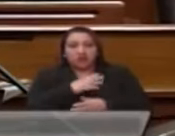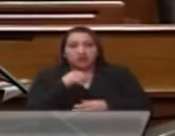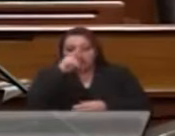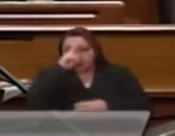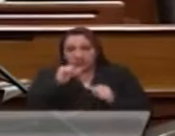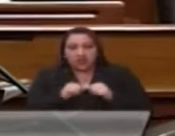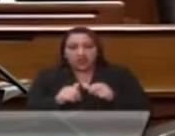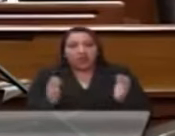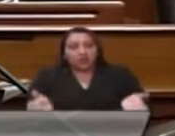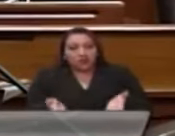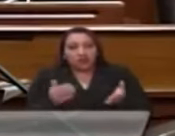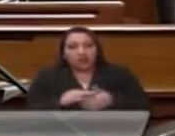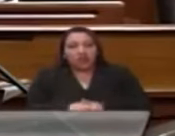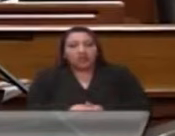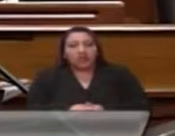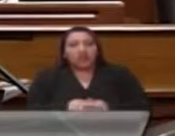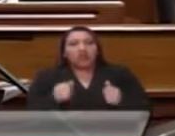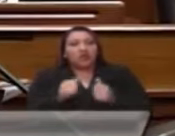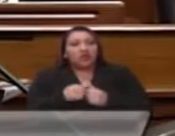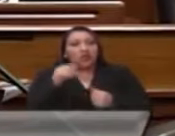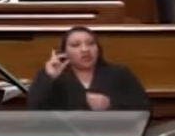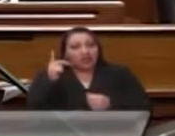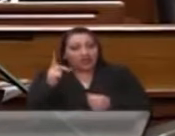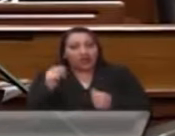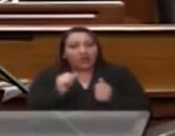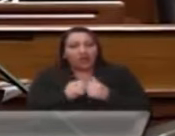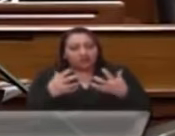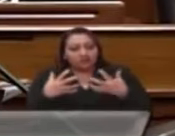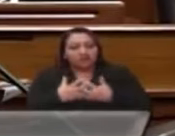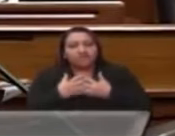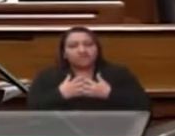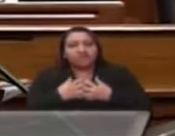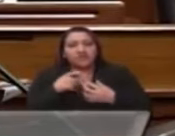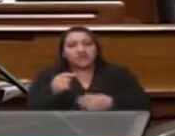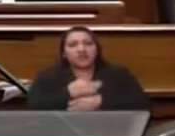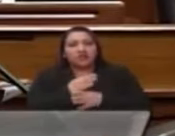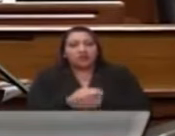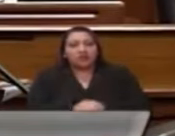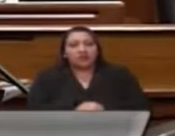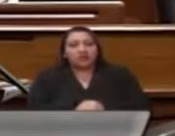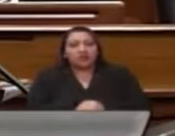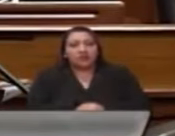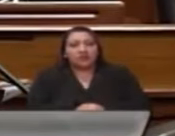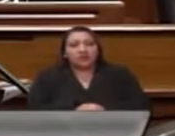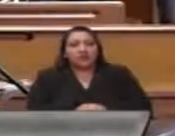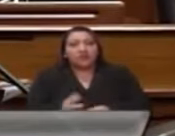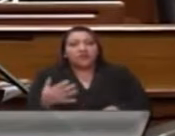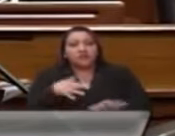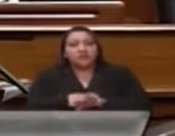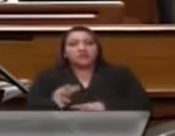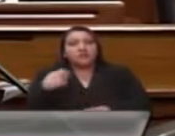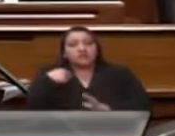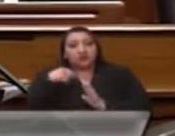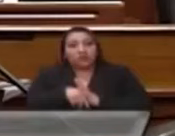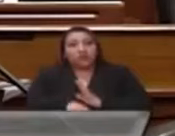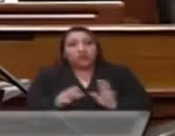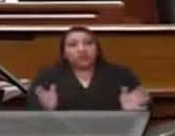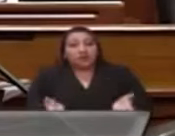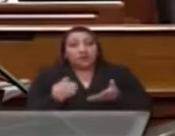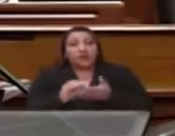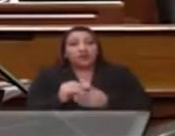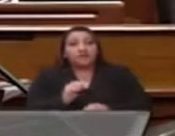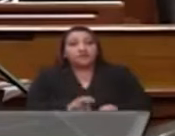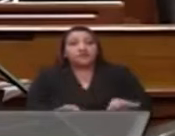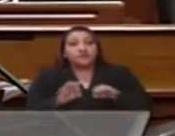peruano seguirá promoviendo con liderazgo la consolidación de dicho mecanismo de integración profunda para impulsar un